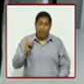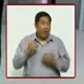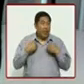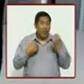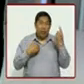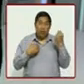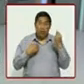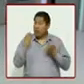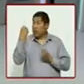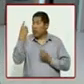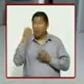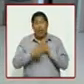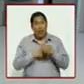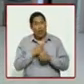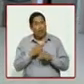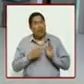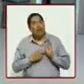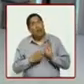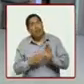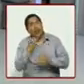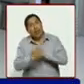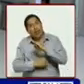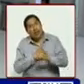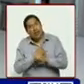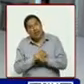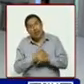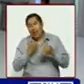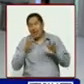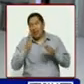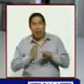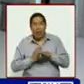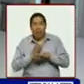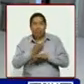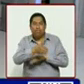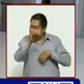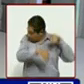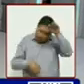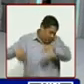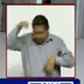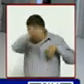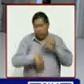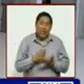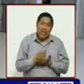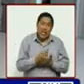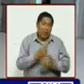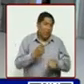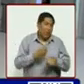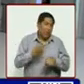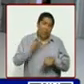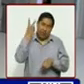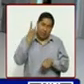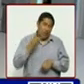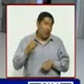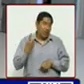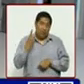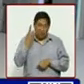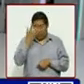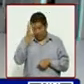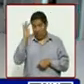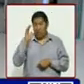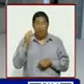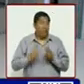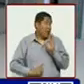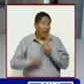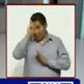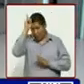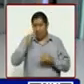presentan internacionalmente. Imagínese, con su corta edad ya cruzaron el estrecho de Tequina 2 veces. Y no fui a buscar solamente un genio de altura,